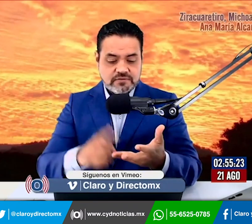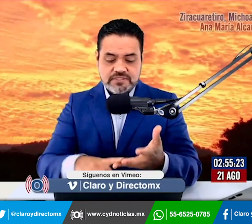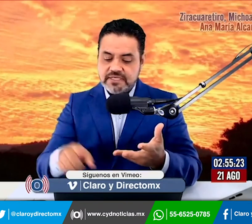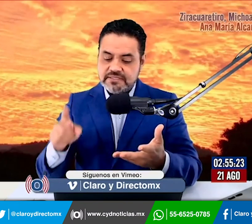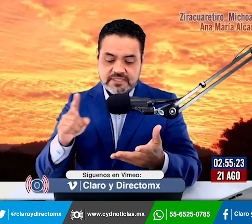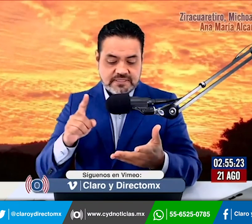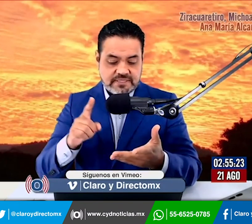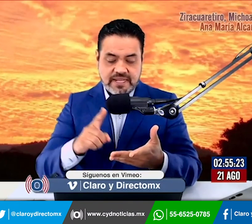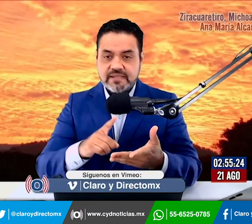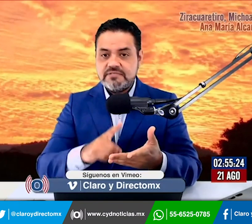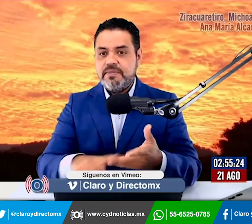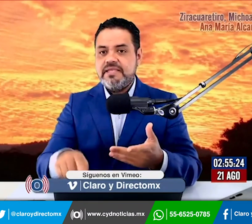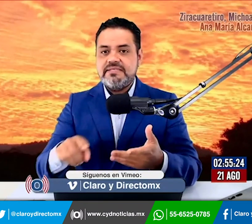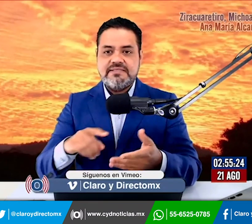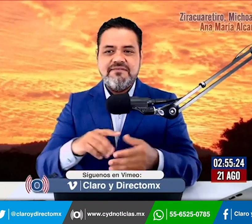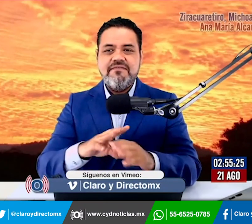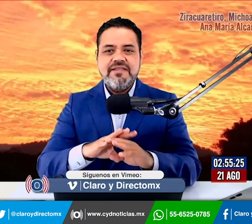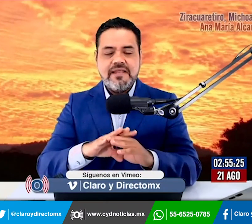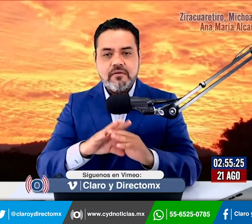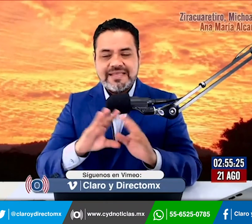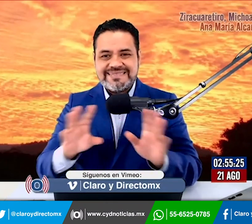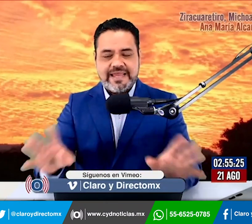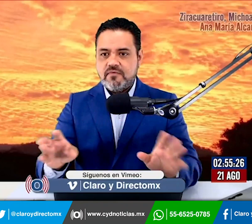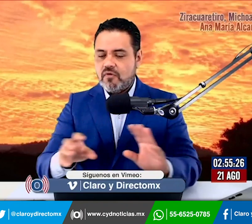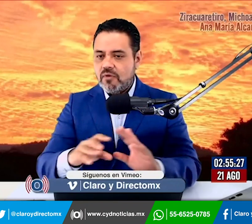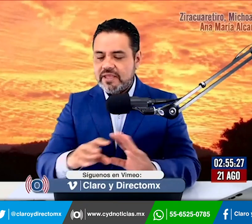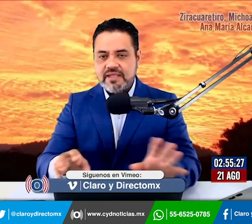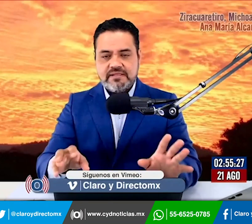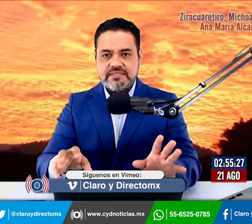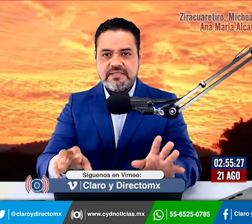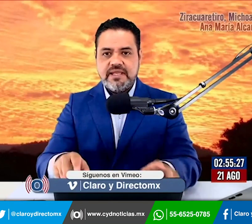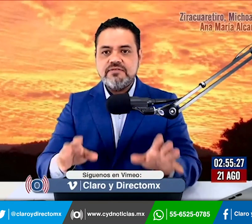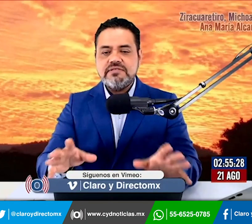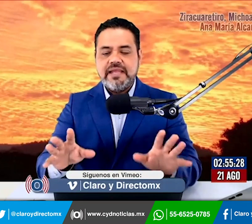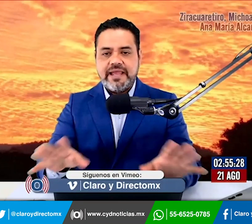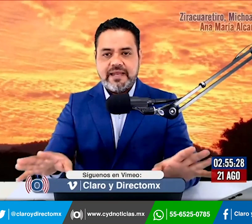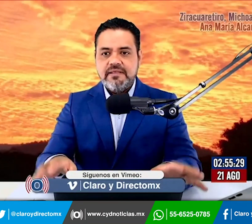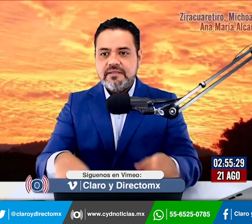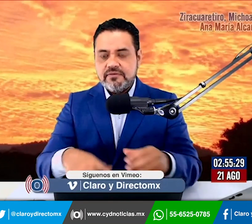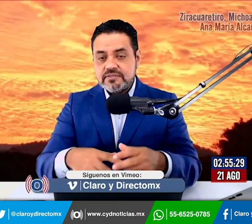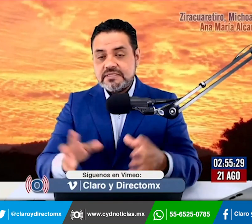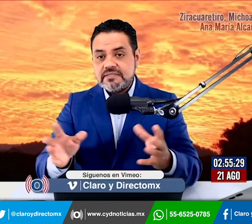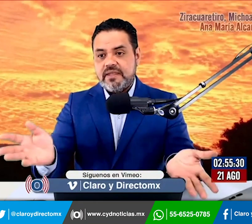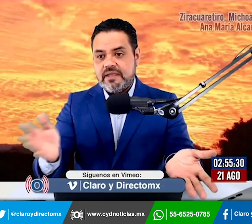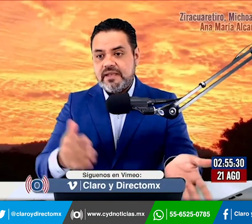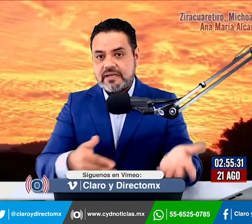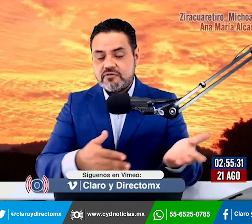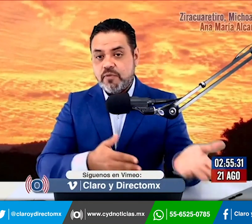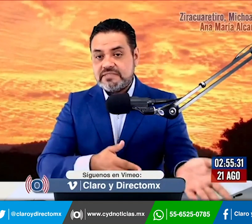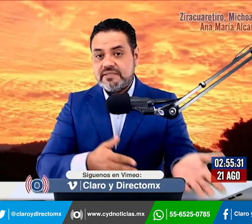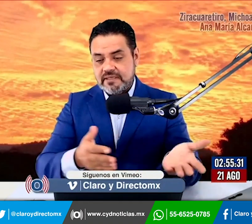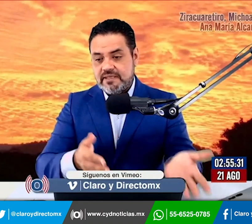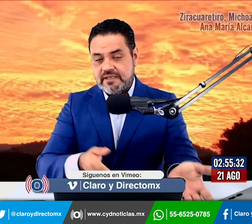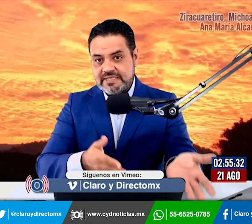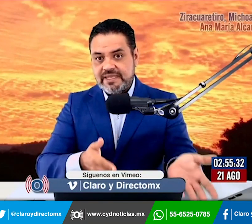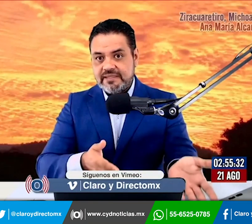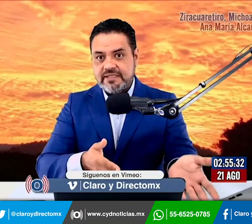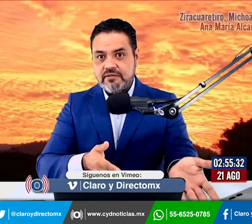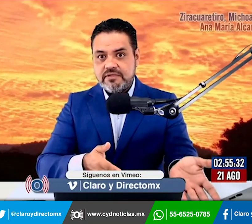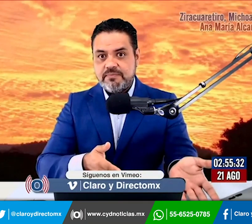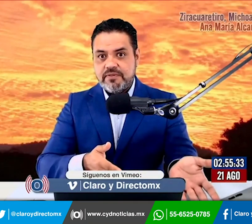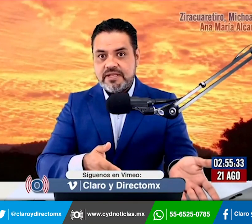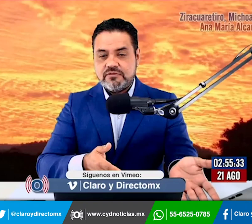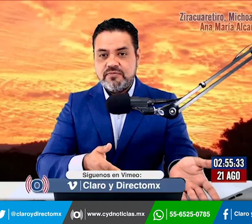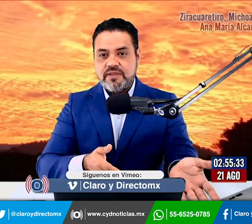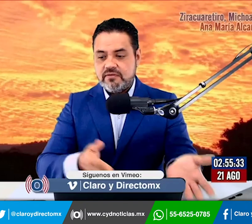votos, de conciencias, de entregar despensas, en fin, de lo que sea, como le quieran decir. Eso es ilegal. Y entonces, la respuesta de quienes hayan